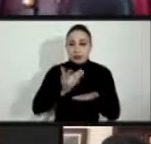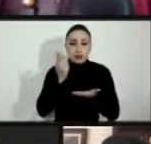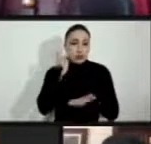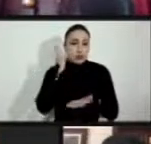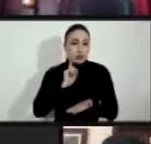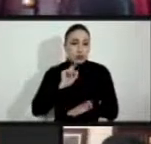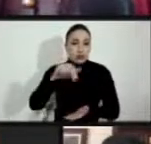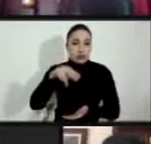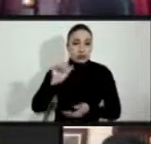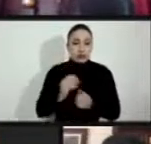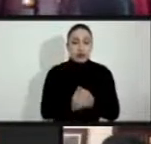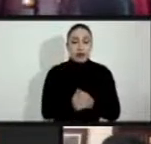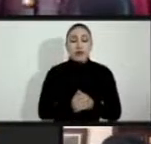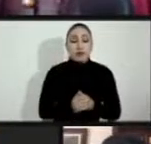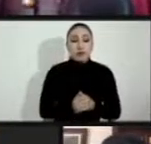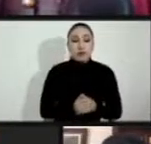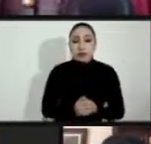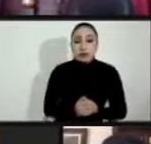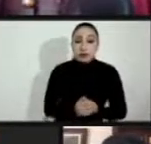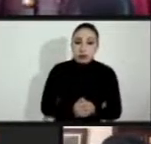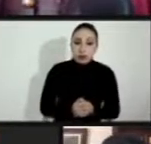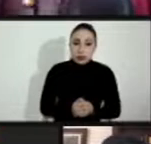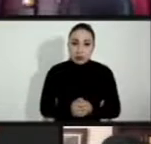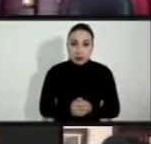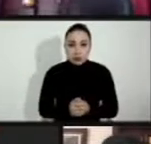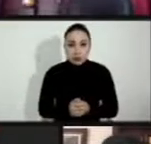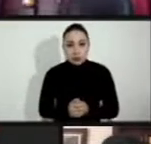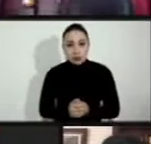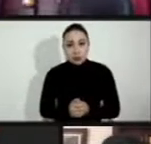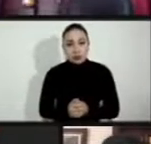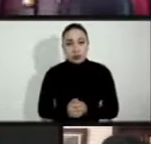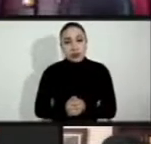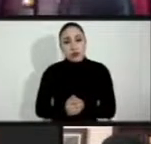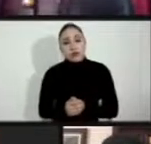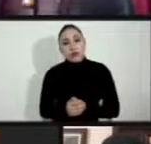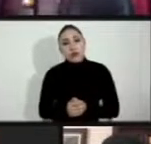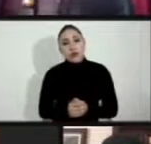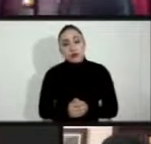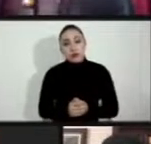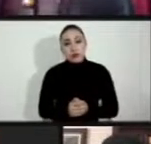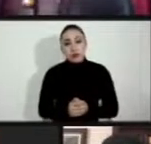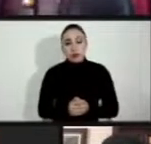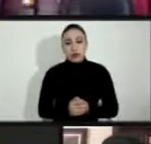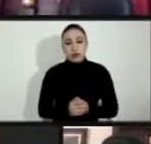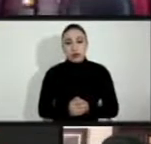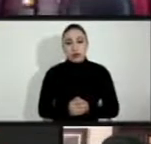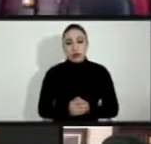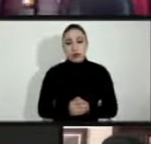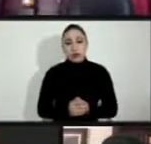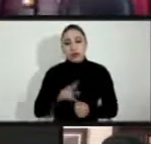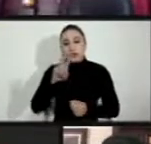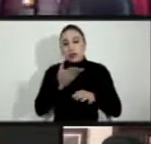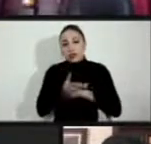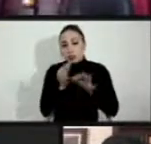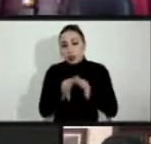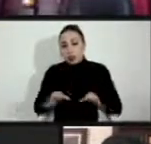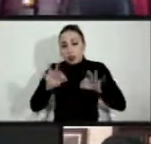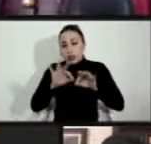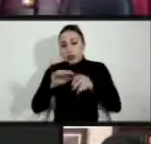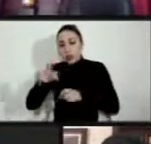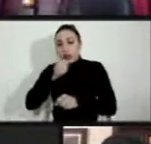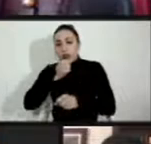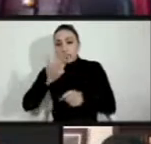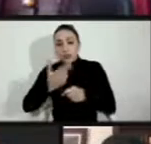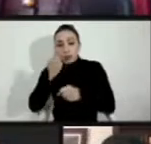de que pues la entidad, sí entiendo la importancia de involucrar a la Secretaría de Protección Civil,